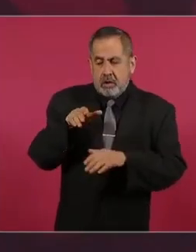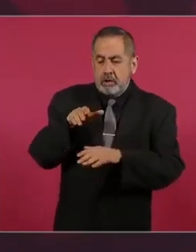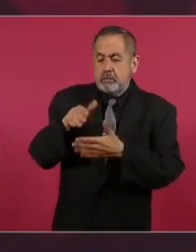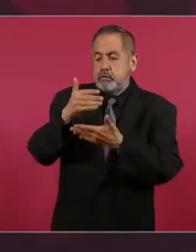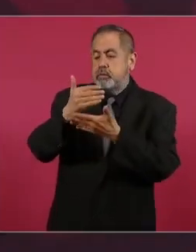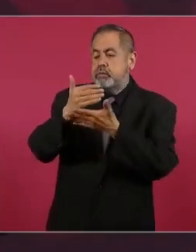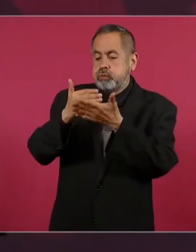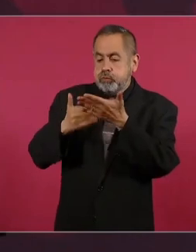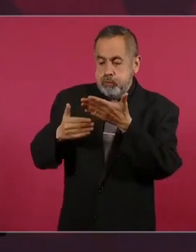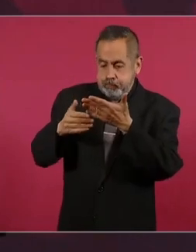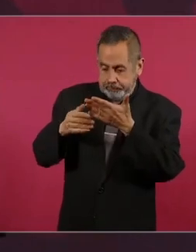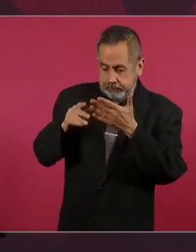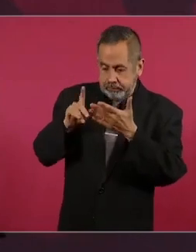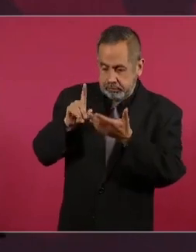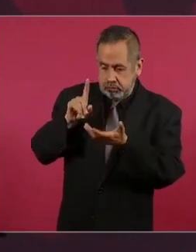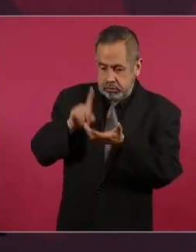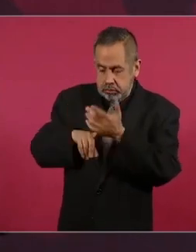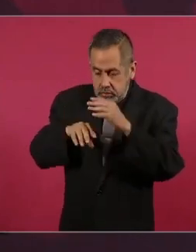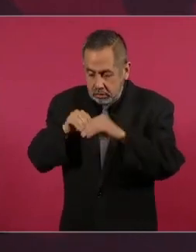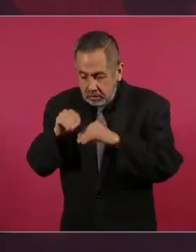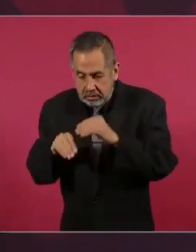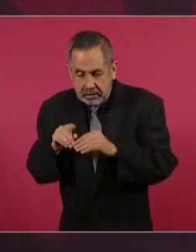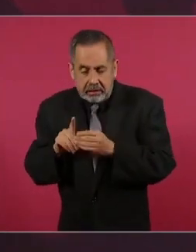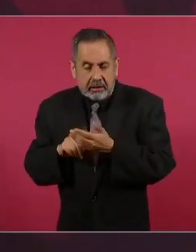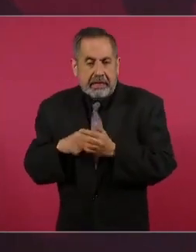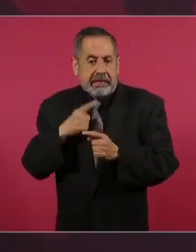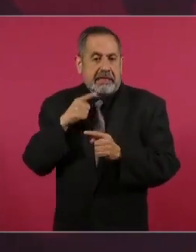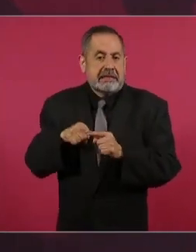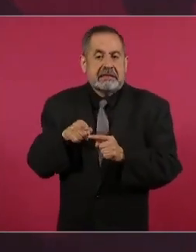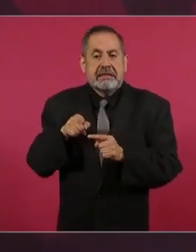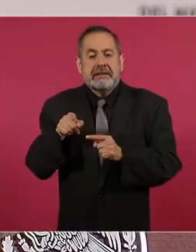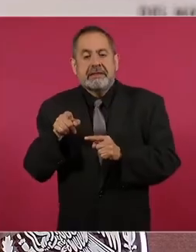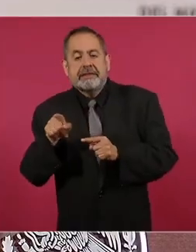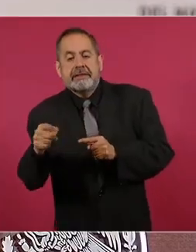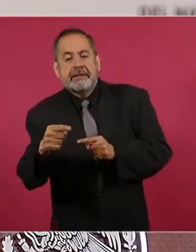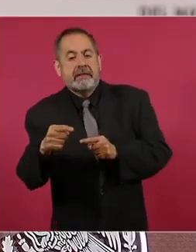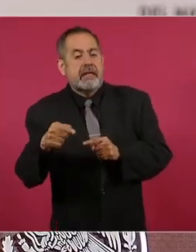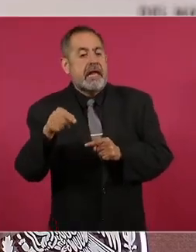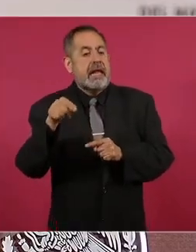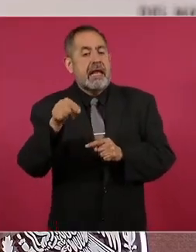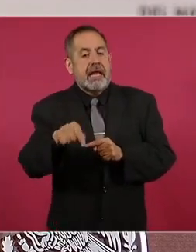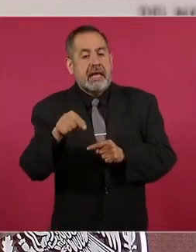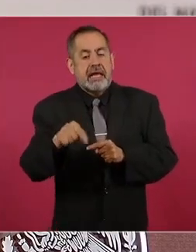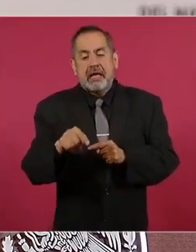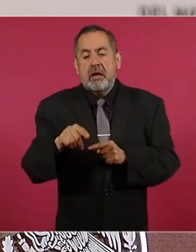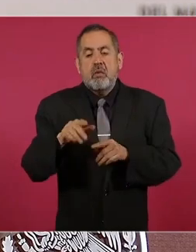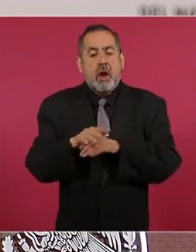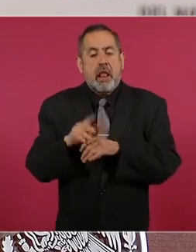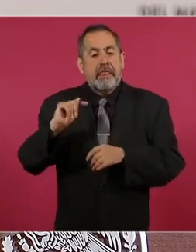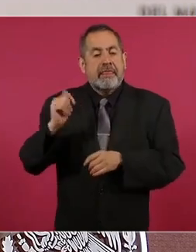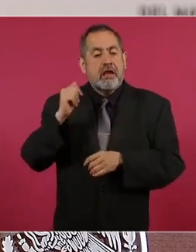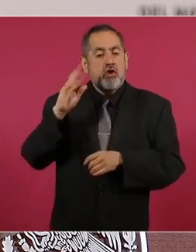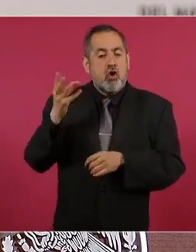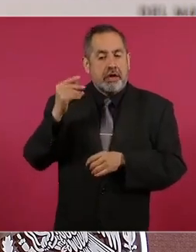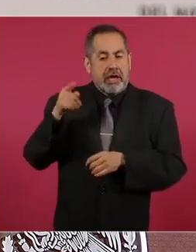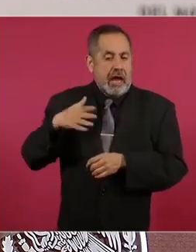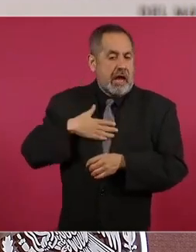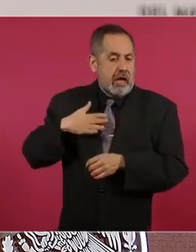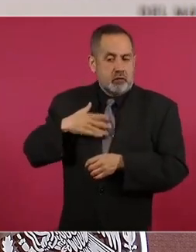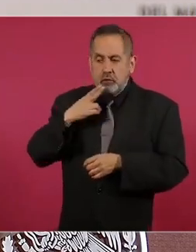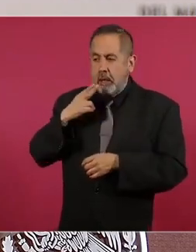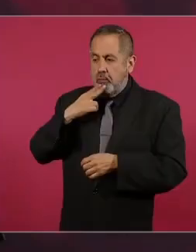referencia a la tecnología que utiliza la unidad de inteligencia